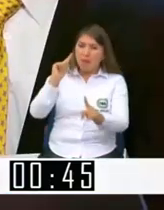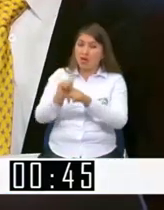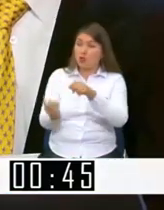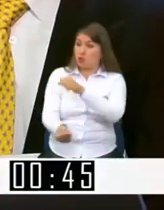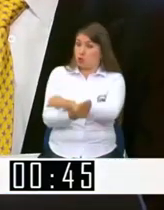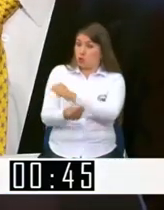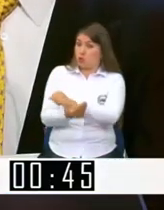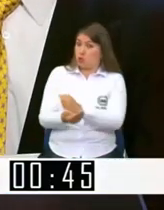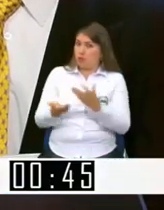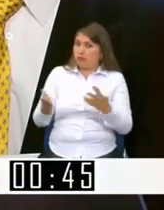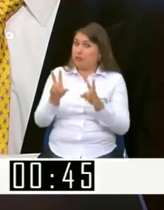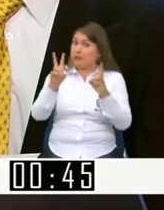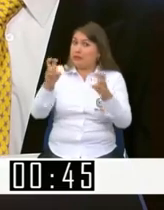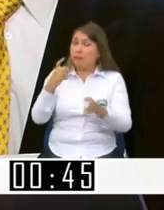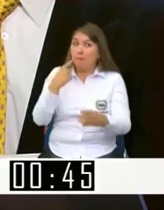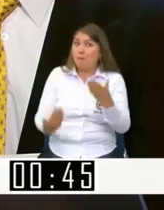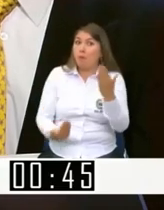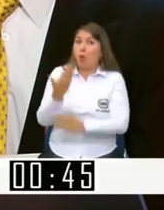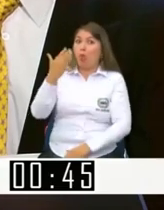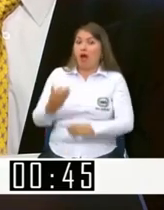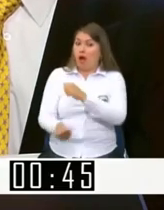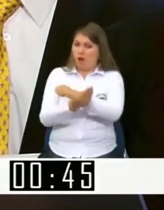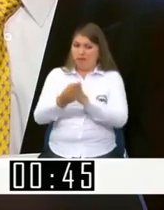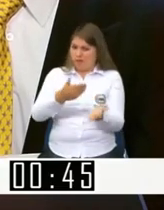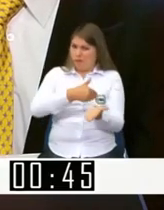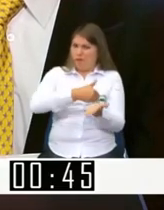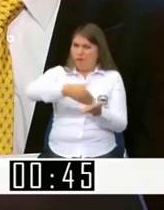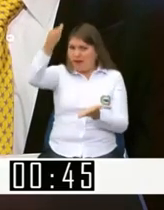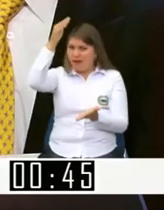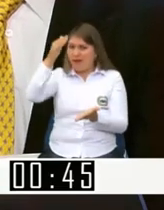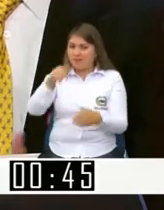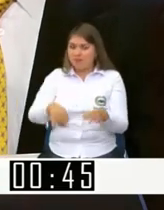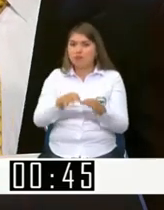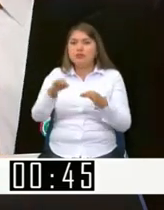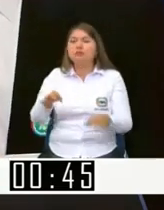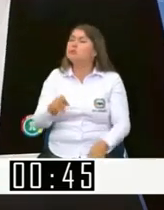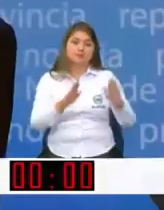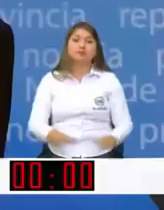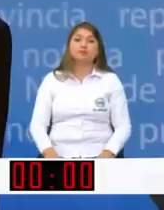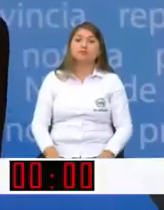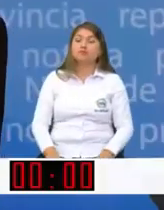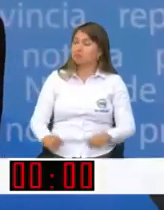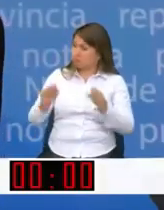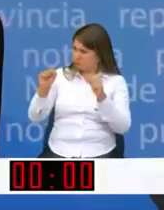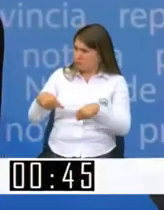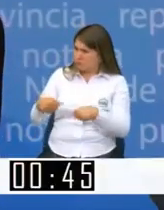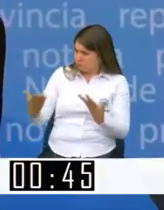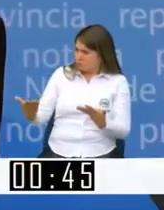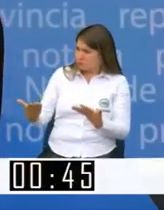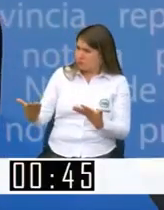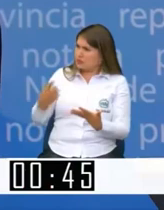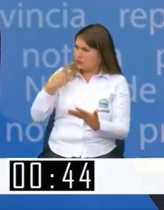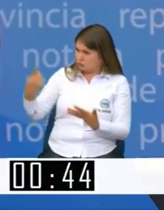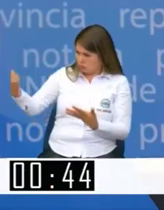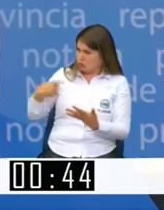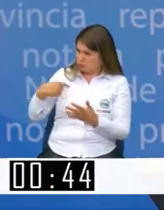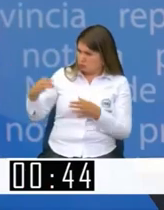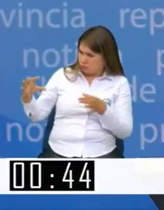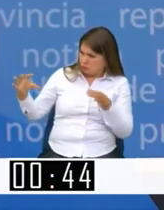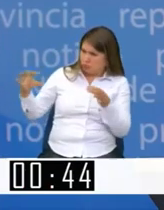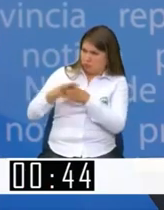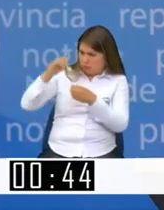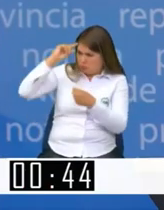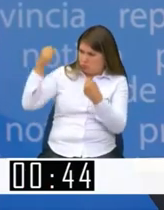para unir esfuerzos y, como dicen ellos, luchar contra la maquinaria política. Podemos sellar y decir que estamos en